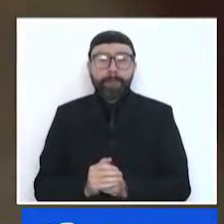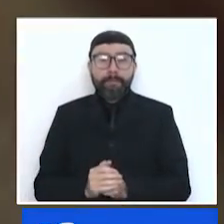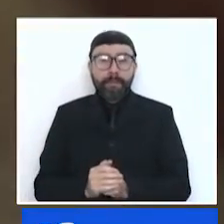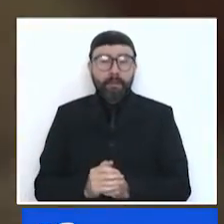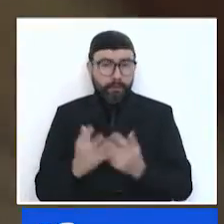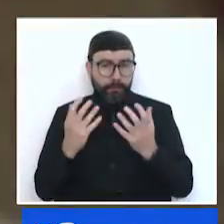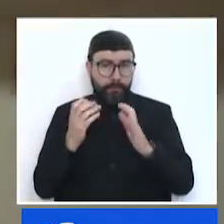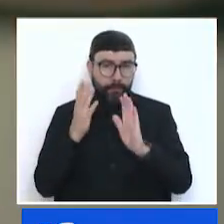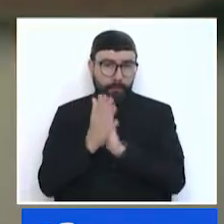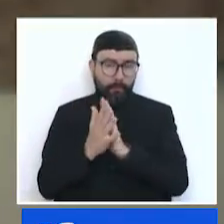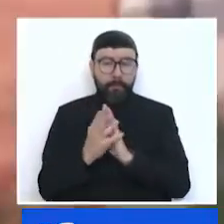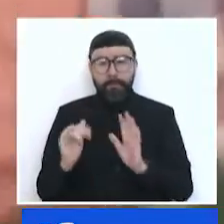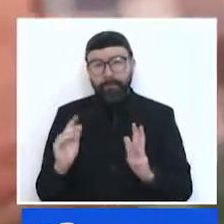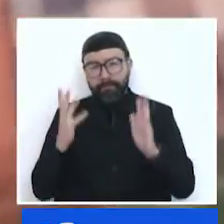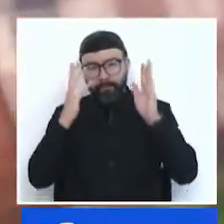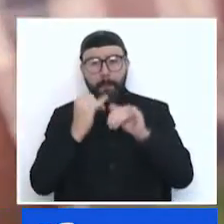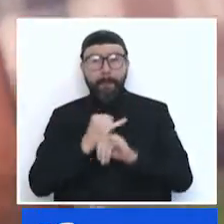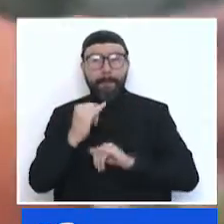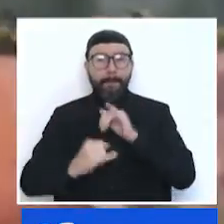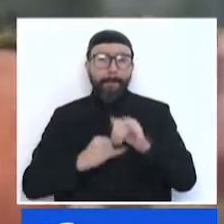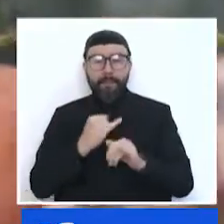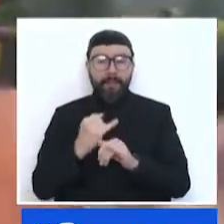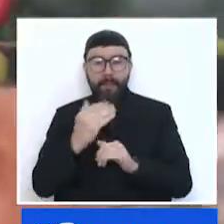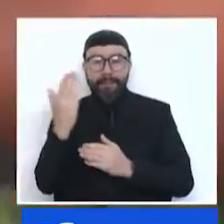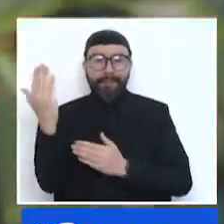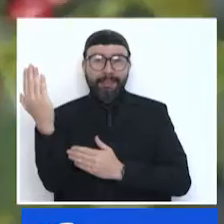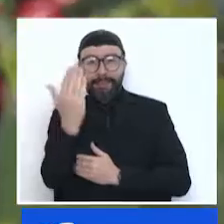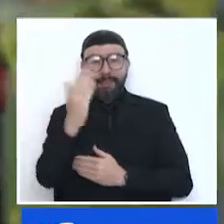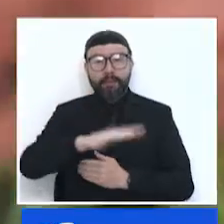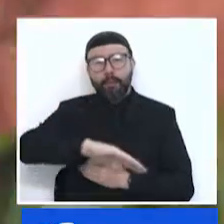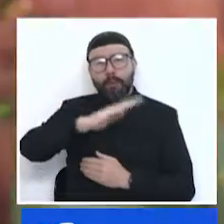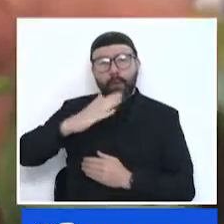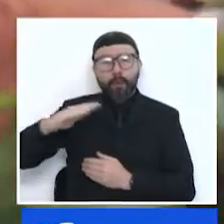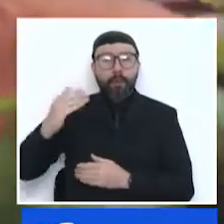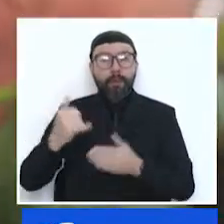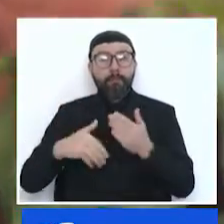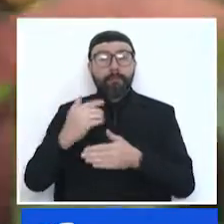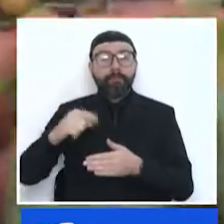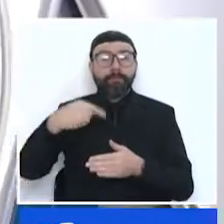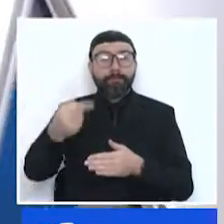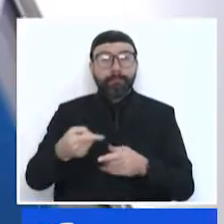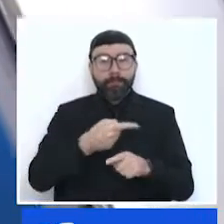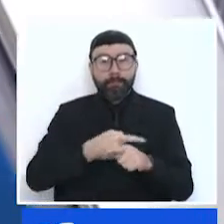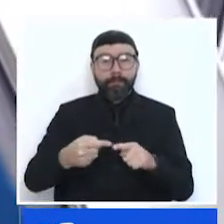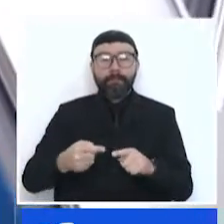detalles del Festival Internacional de Cine en las Montañas que inicia la próxima semana.